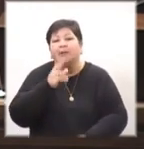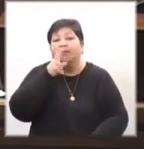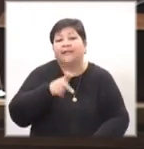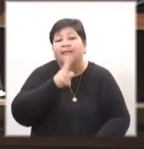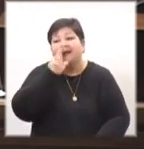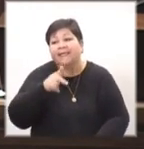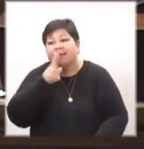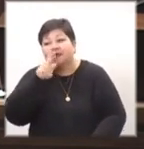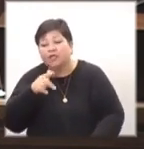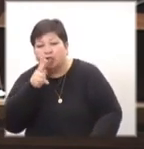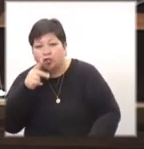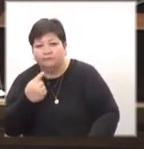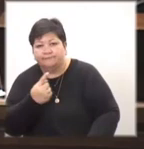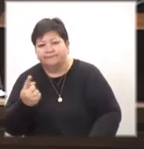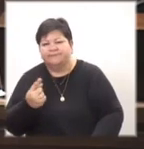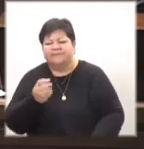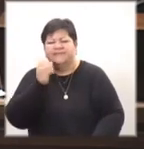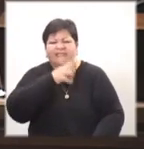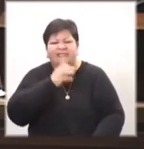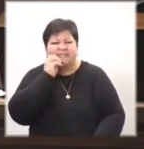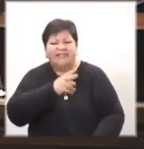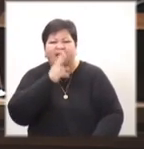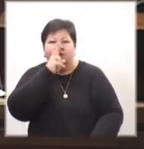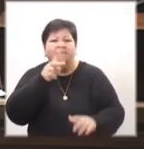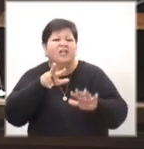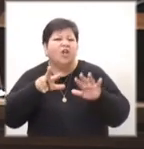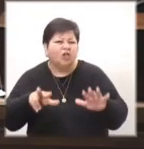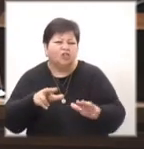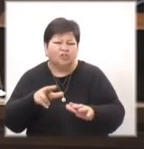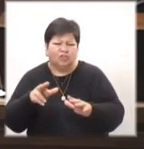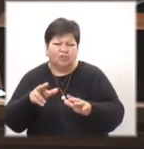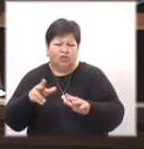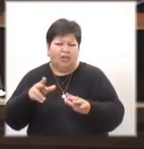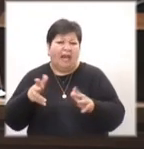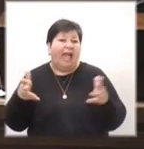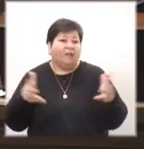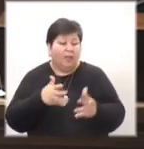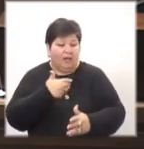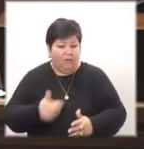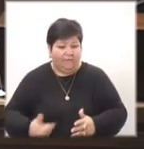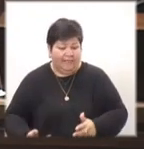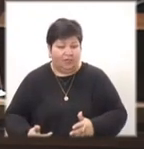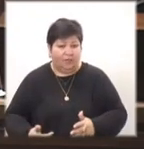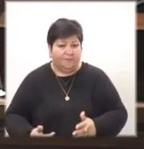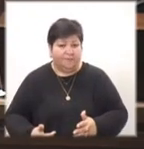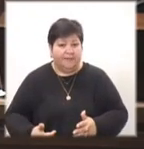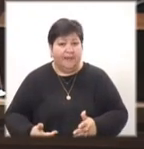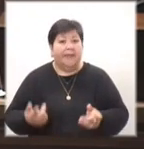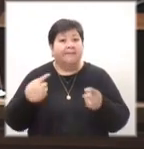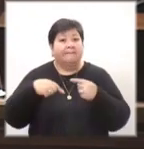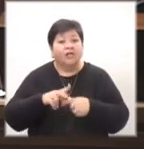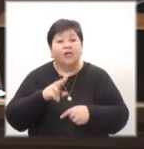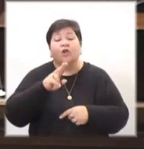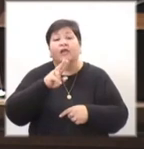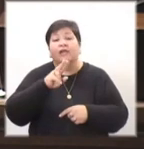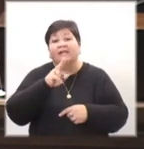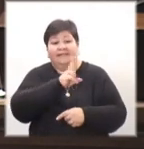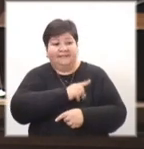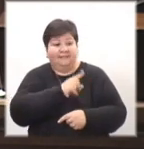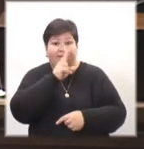por la entonces oposición en la reforma del 2008, que permitió que a diciembre del año 2022,